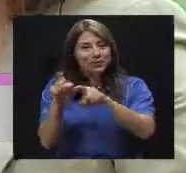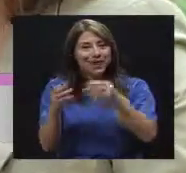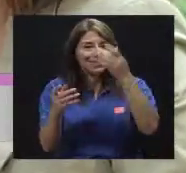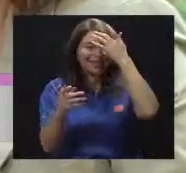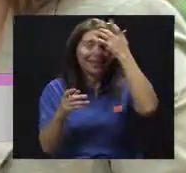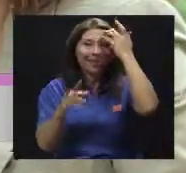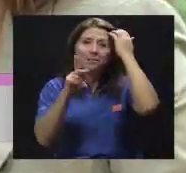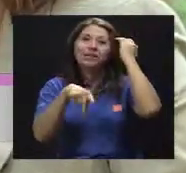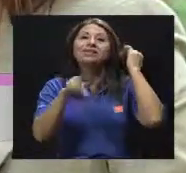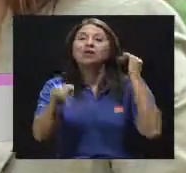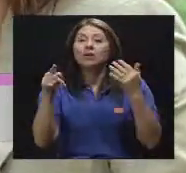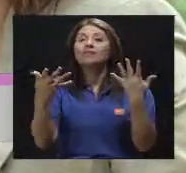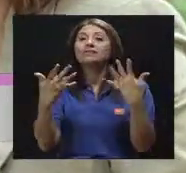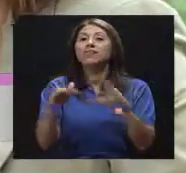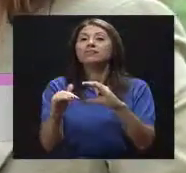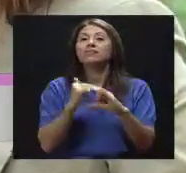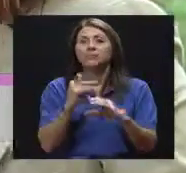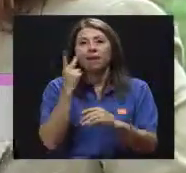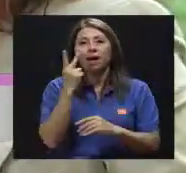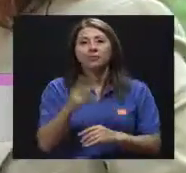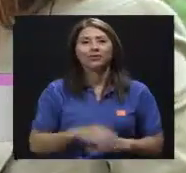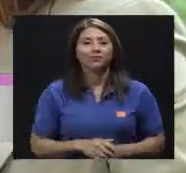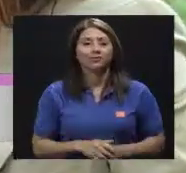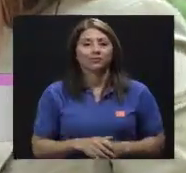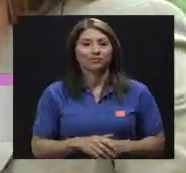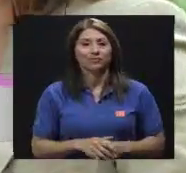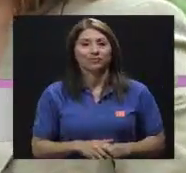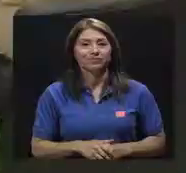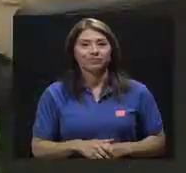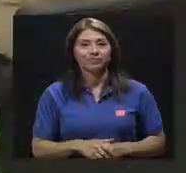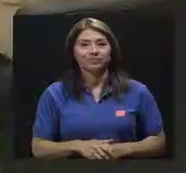que decíamos que nos han hecho nuestros amigos televidentes. Veamos.